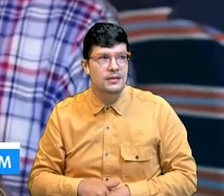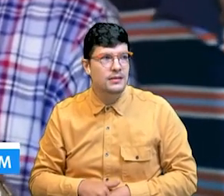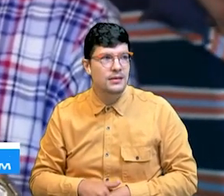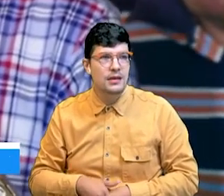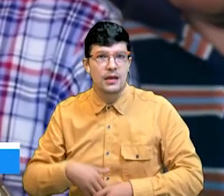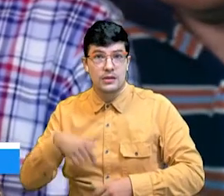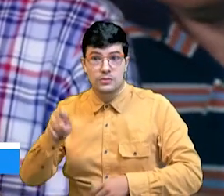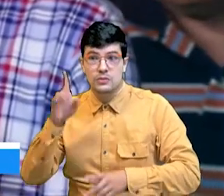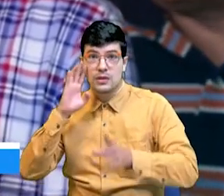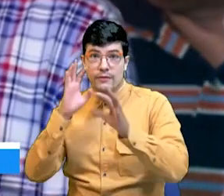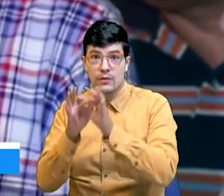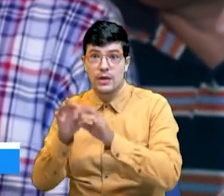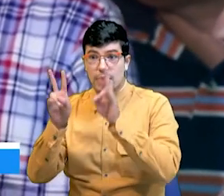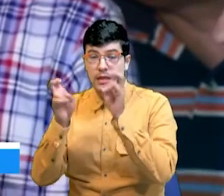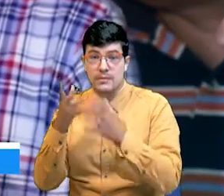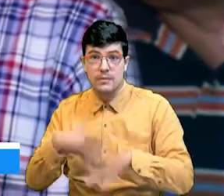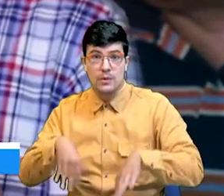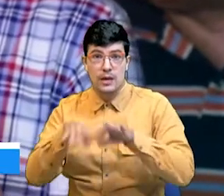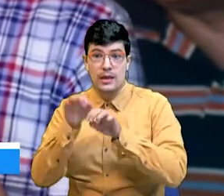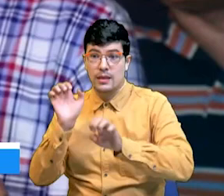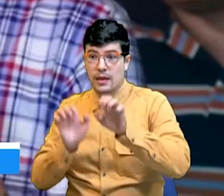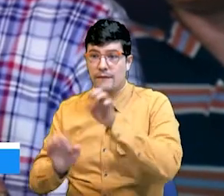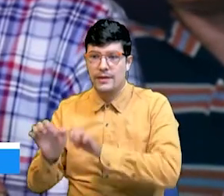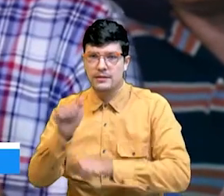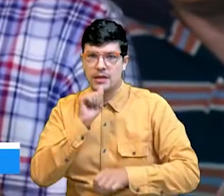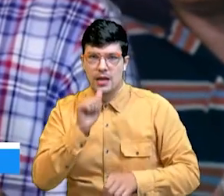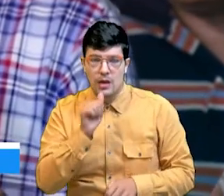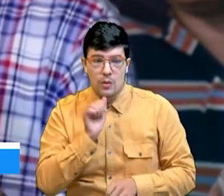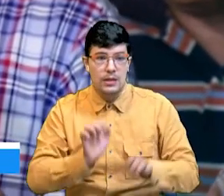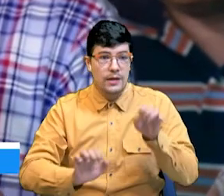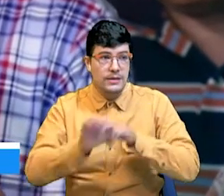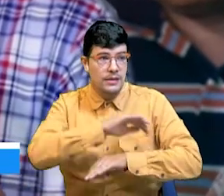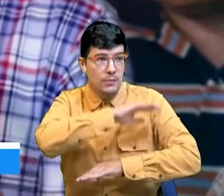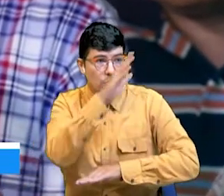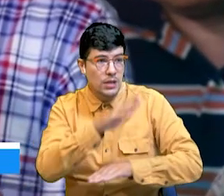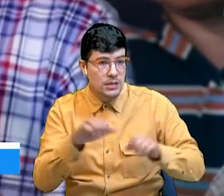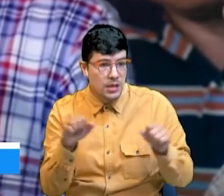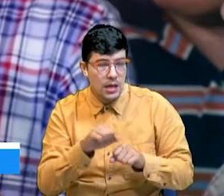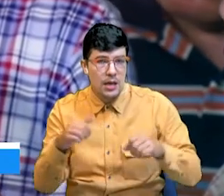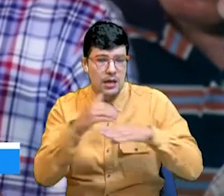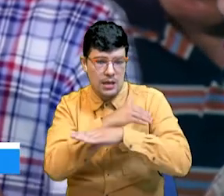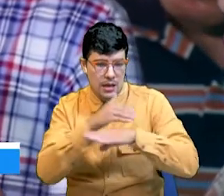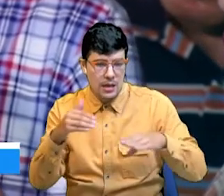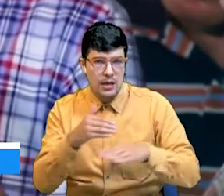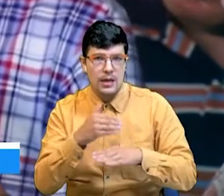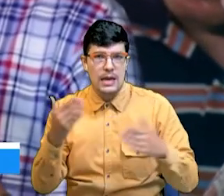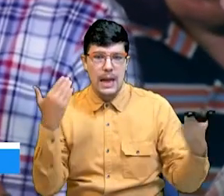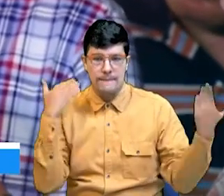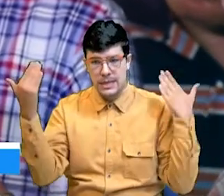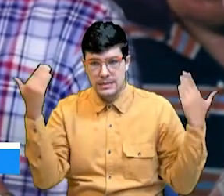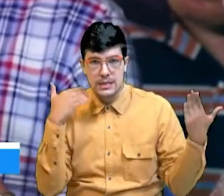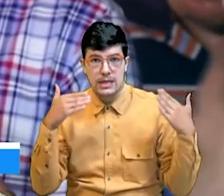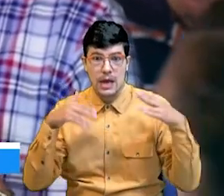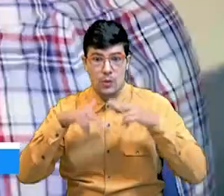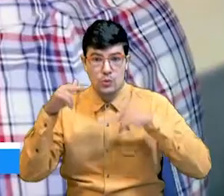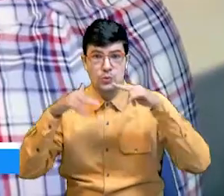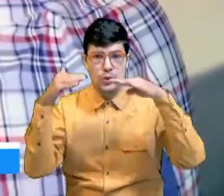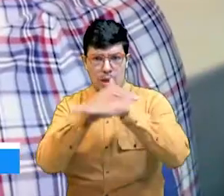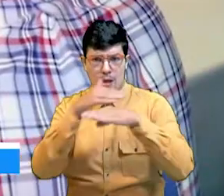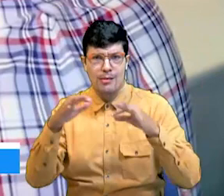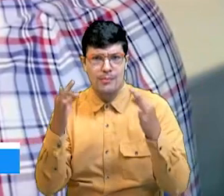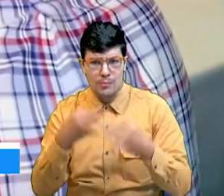la defensa del agua el tema de nuestra red terciaria de las vías de la conectividad vial que debe tener